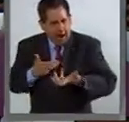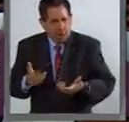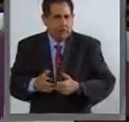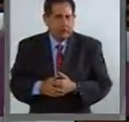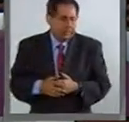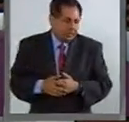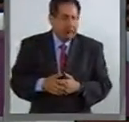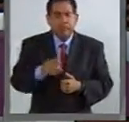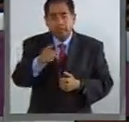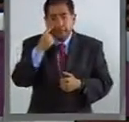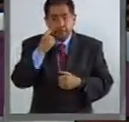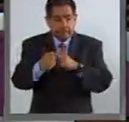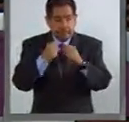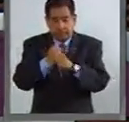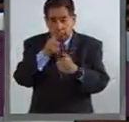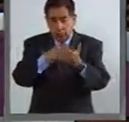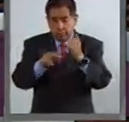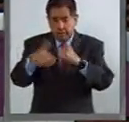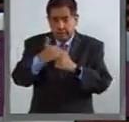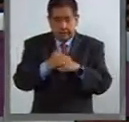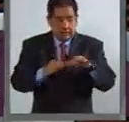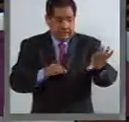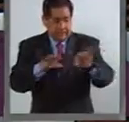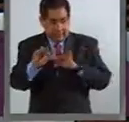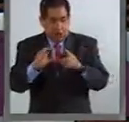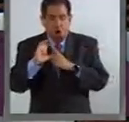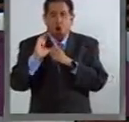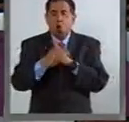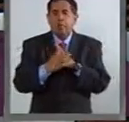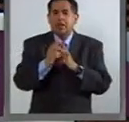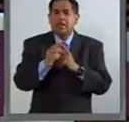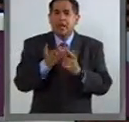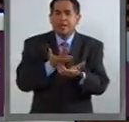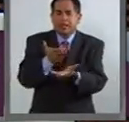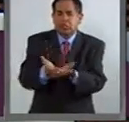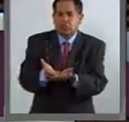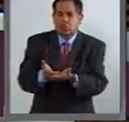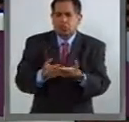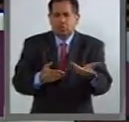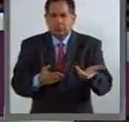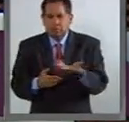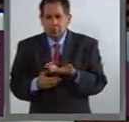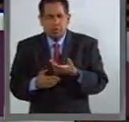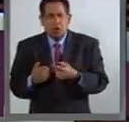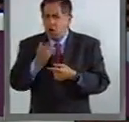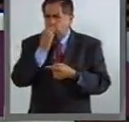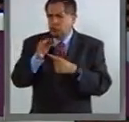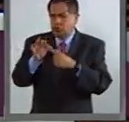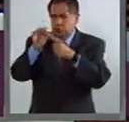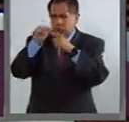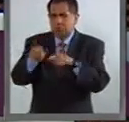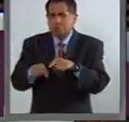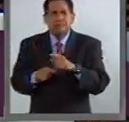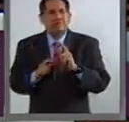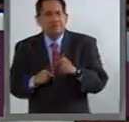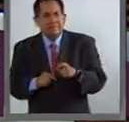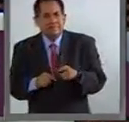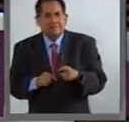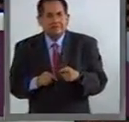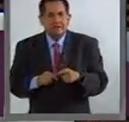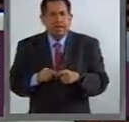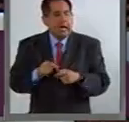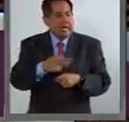cosas que se crearon en 2015 se creó el Comité de Peticiones. Y es una comisión, no una comisión tradicional. Básicamente es